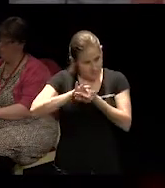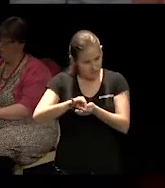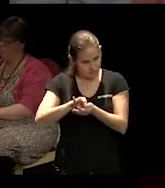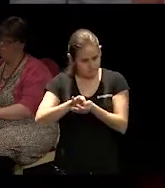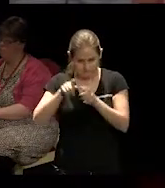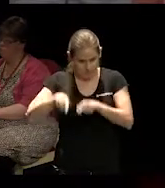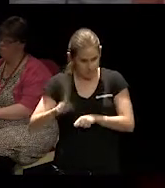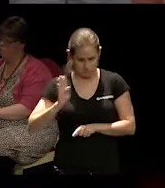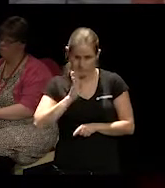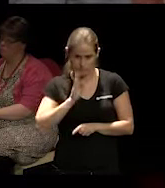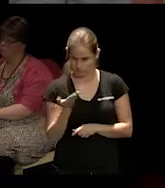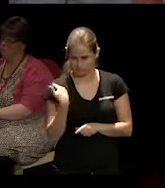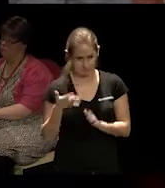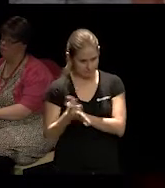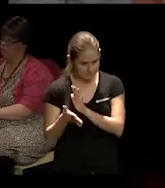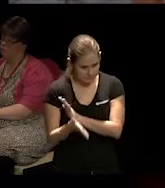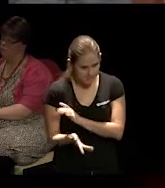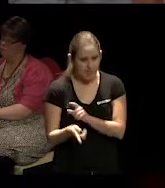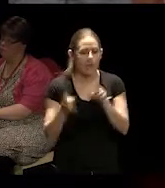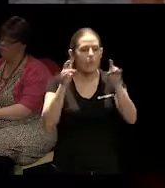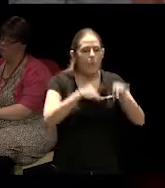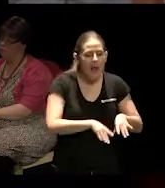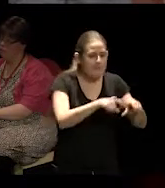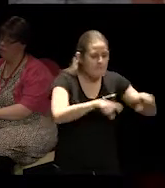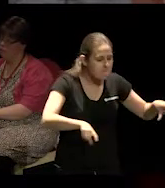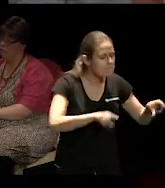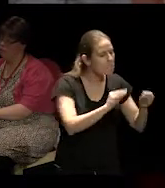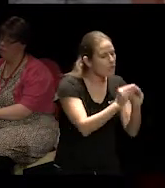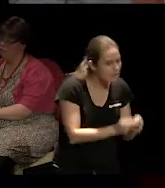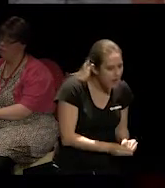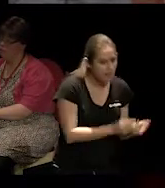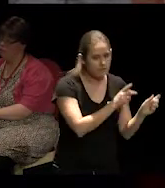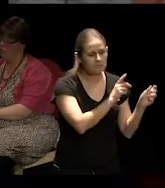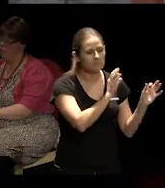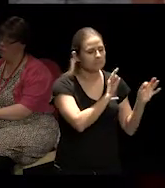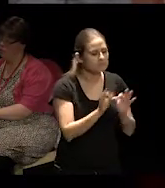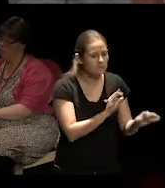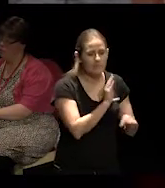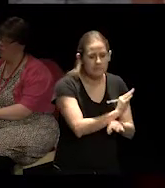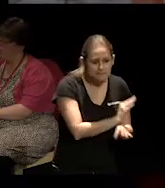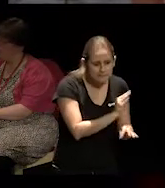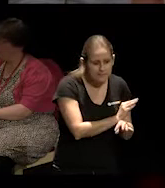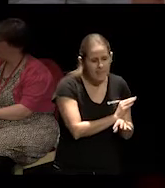dirección, montaje, escenografía intervengan en ellos, llegando a situaciones caóticas, como que